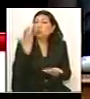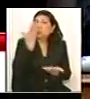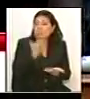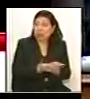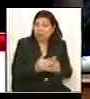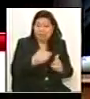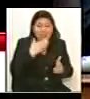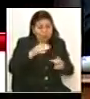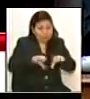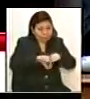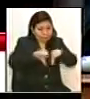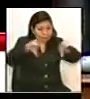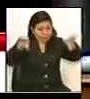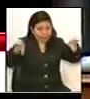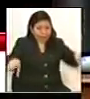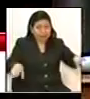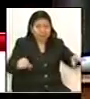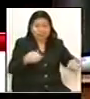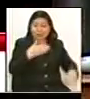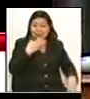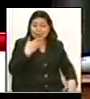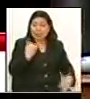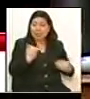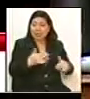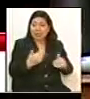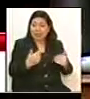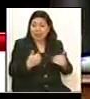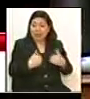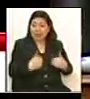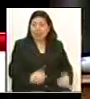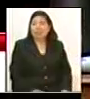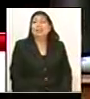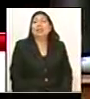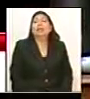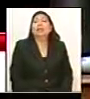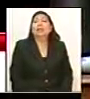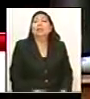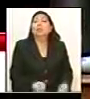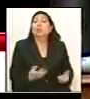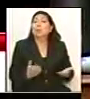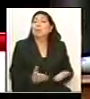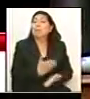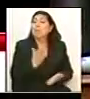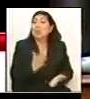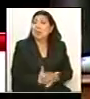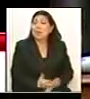por separados, porque este texto ya tiene, de por sí, con muchos problemas,